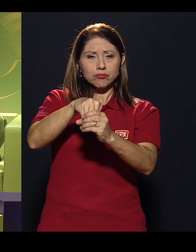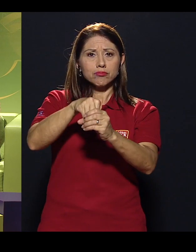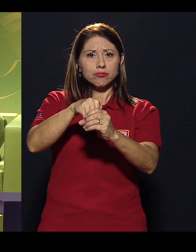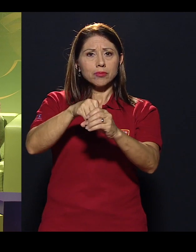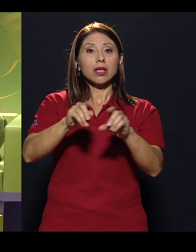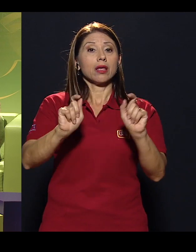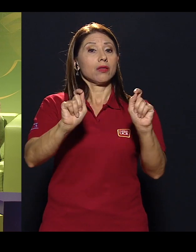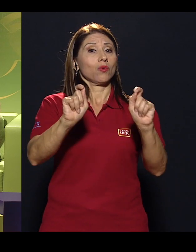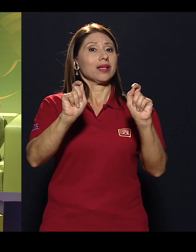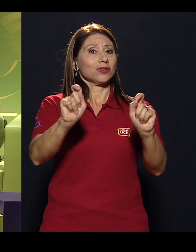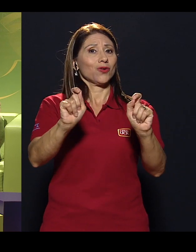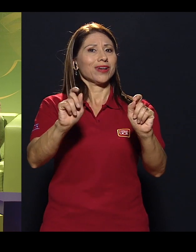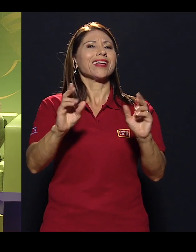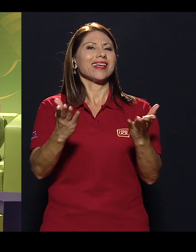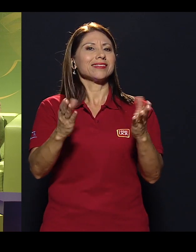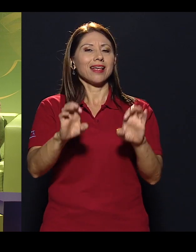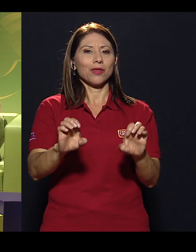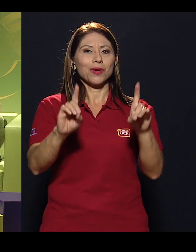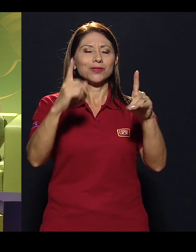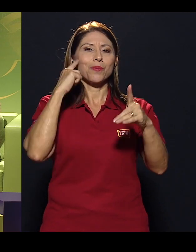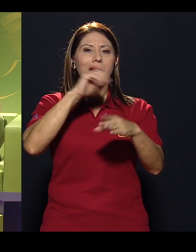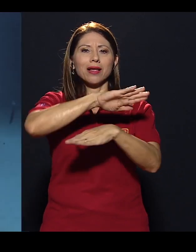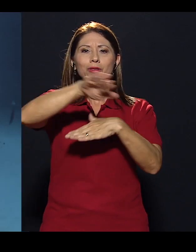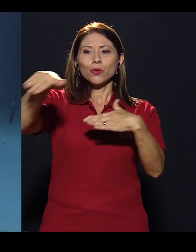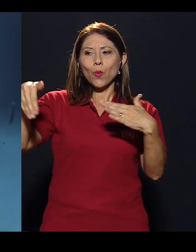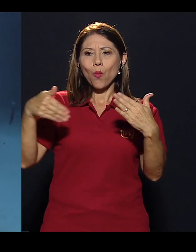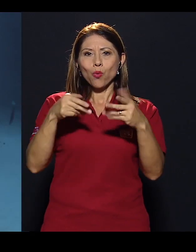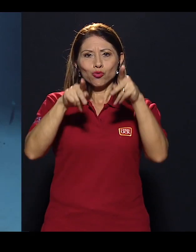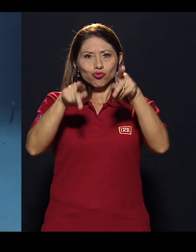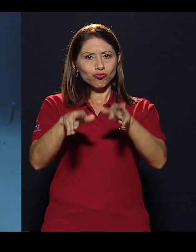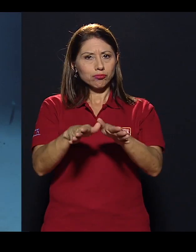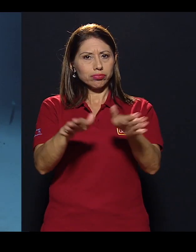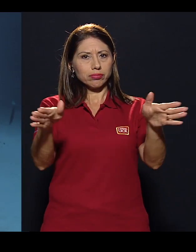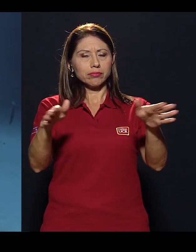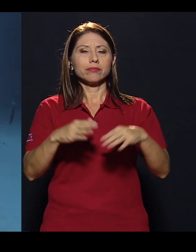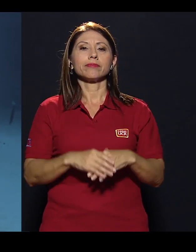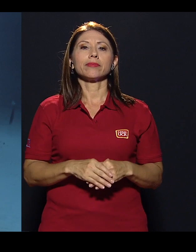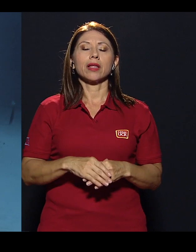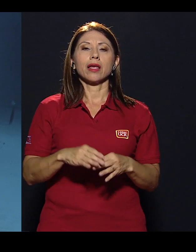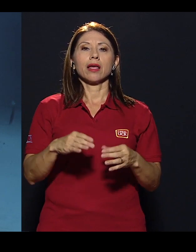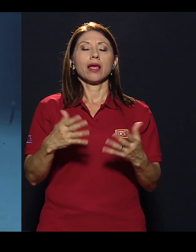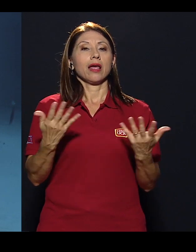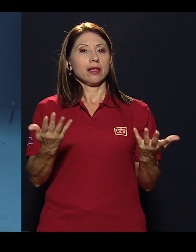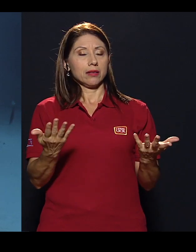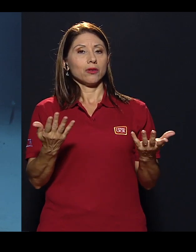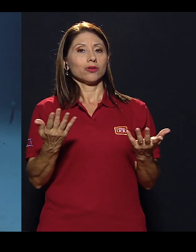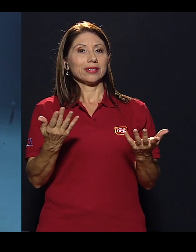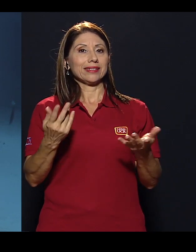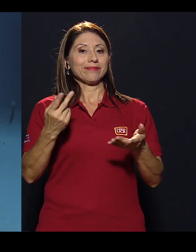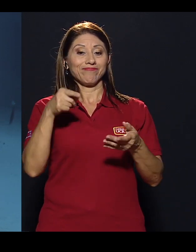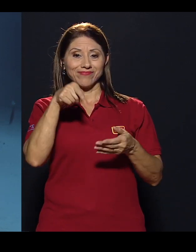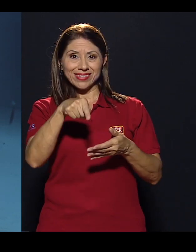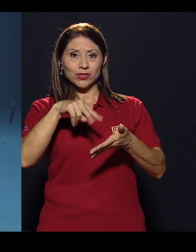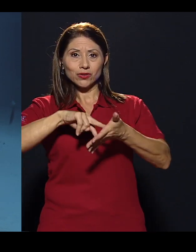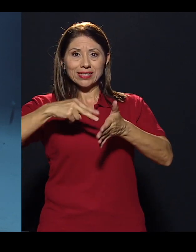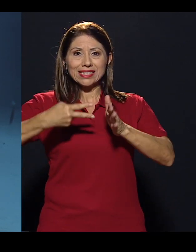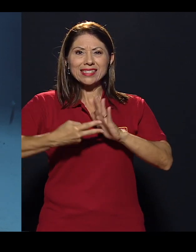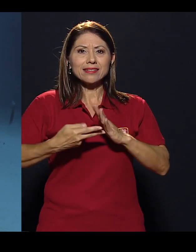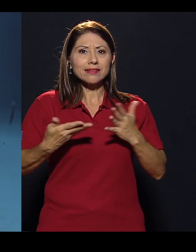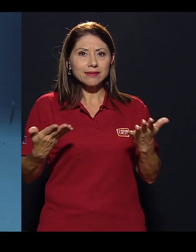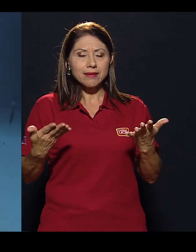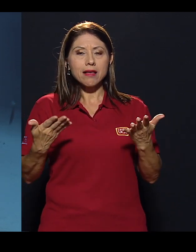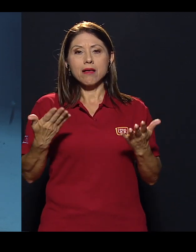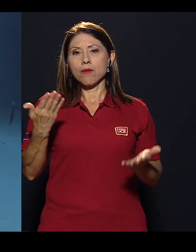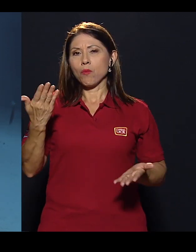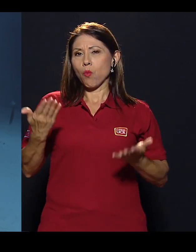esa educación que es una educación para todos. Entonces, efectivamente, lo que implica esto